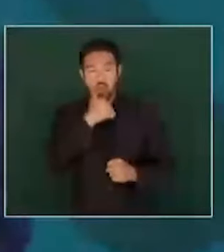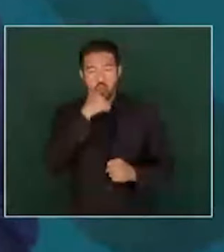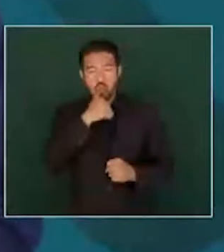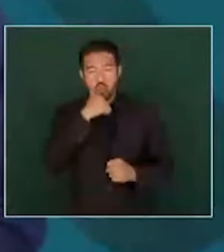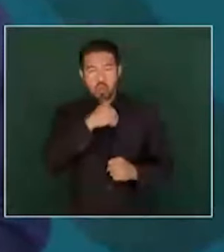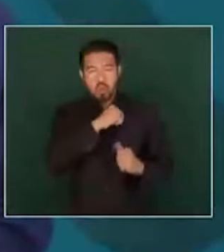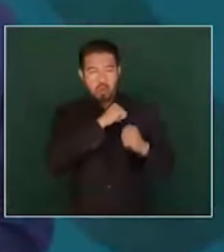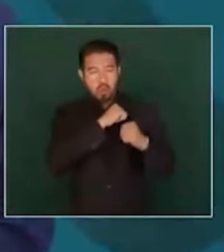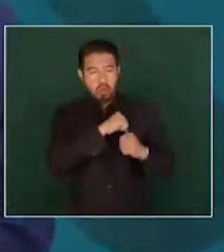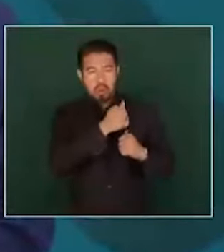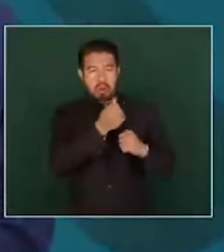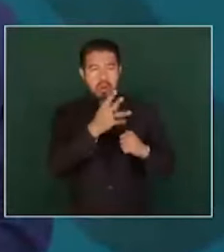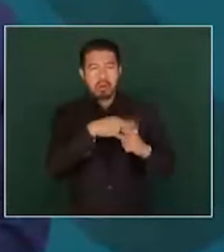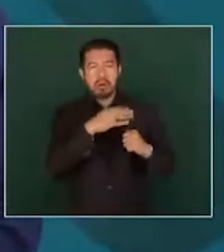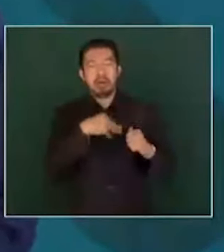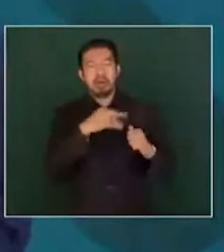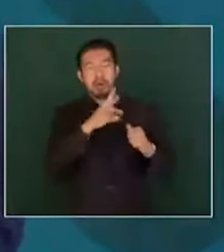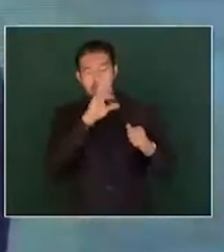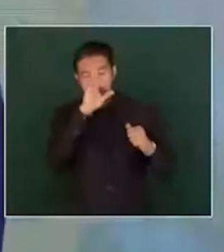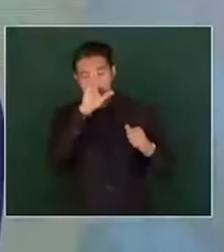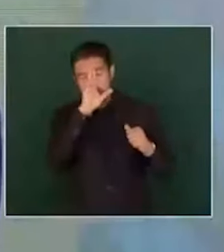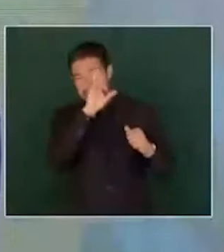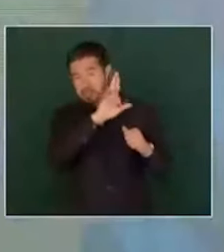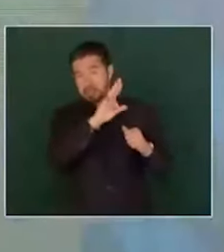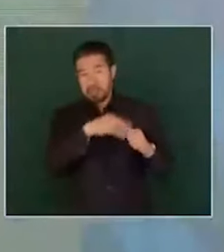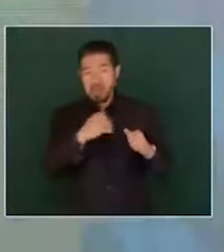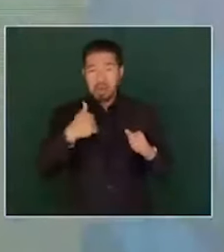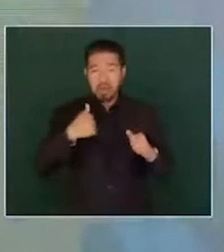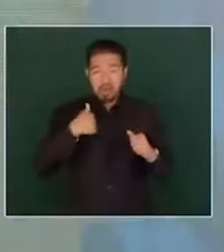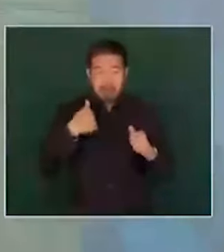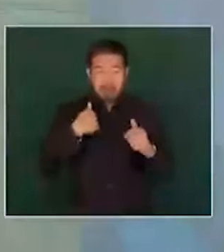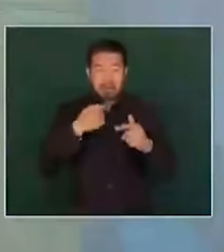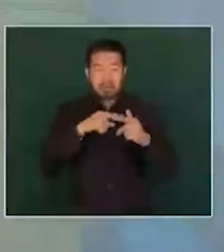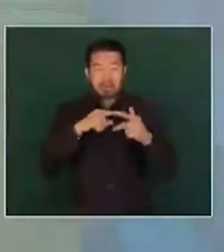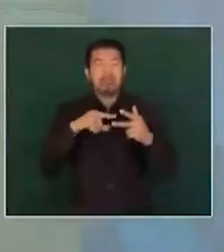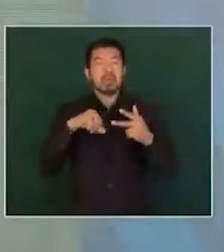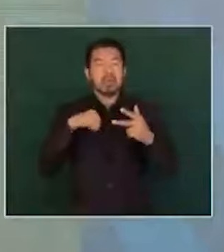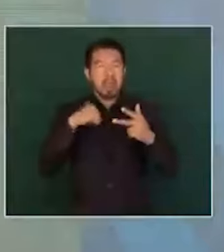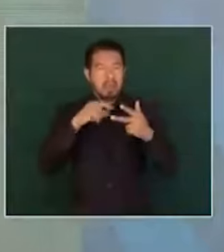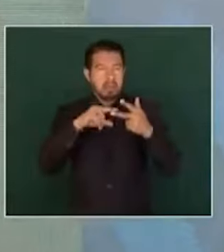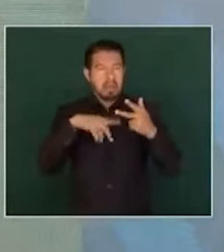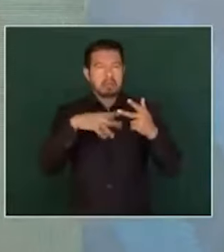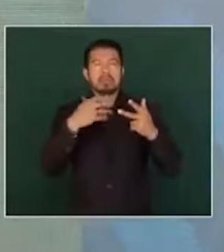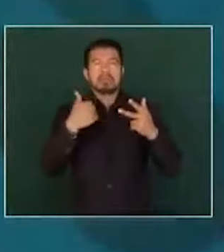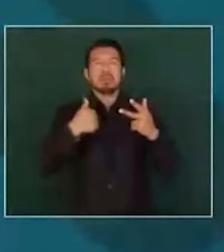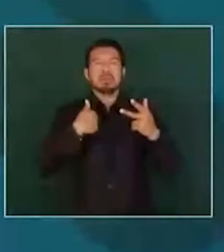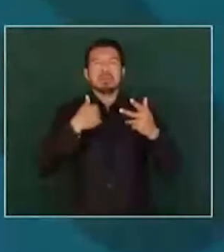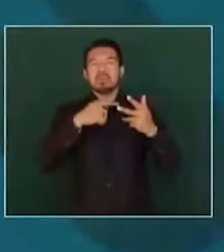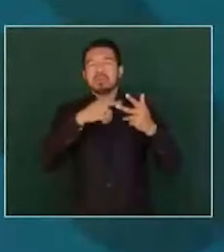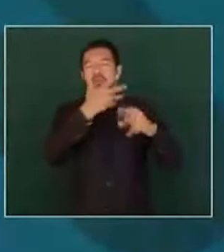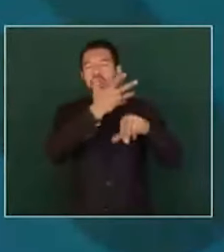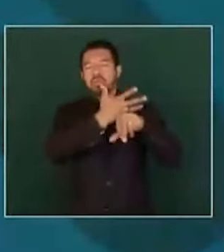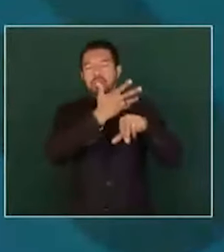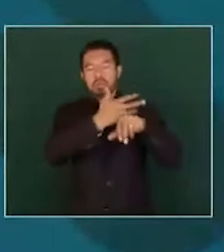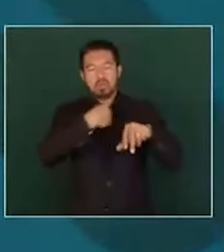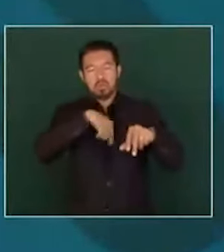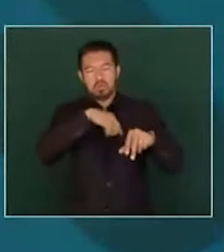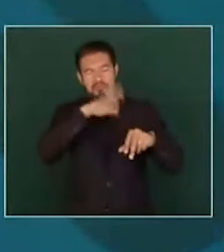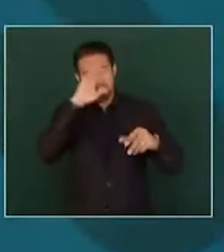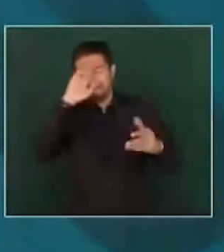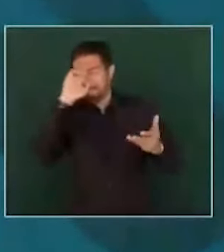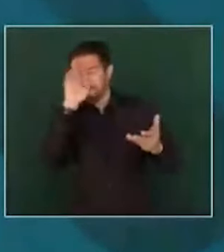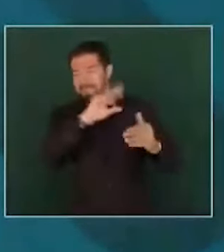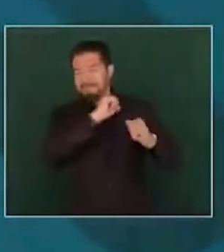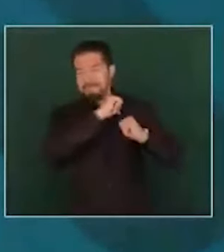el tema del uso de bots durante las campañas de las que fue partícipe el presidente López Obrador en